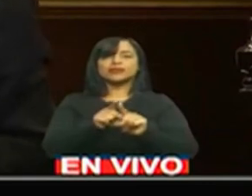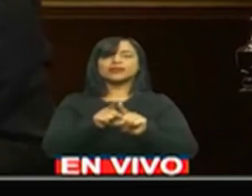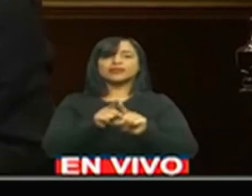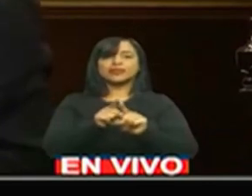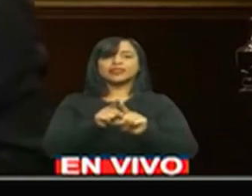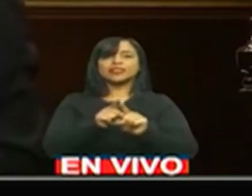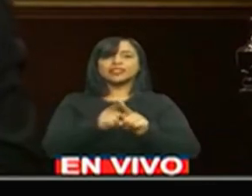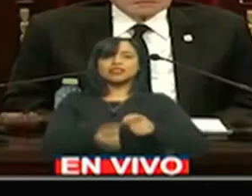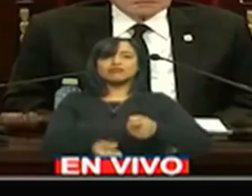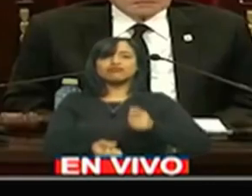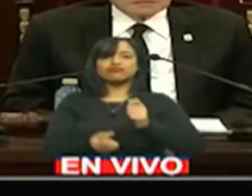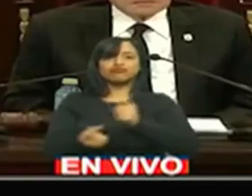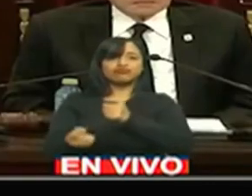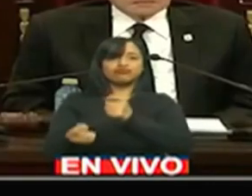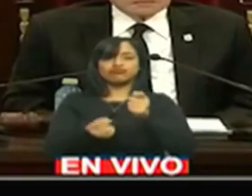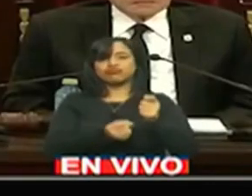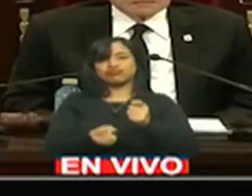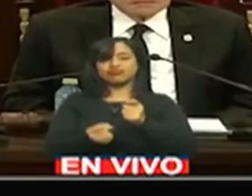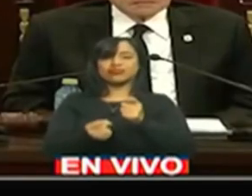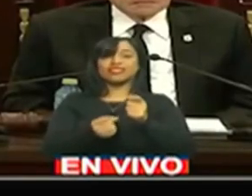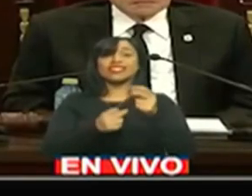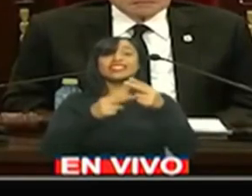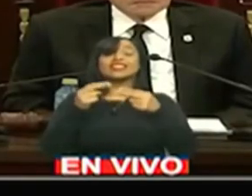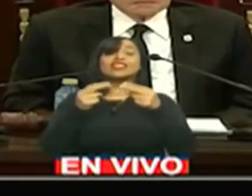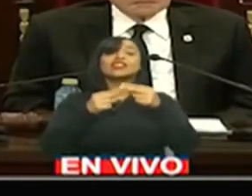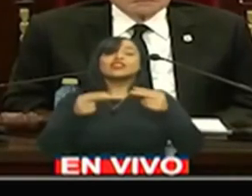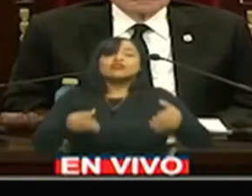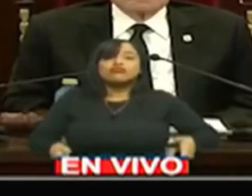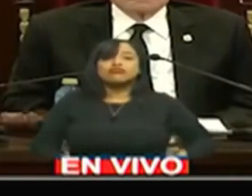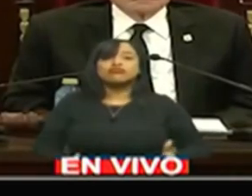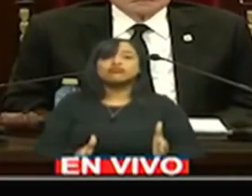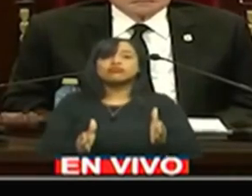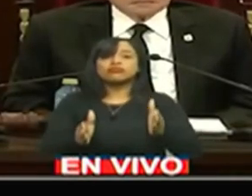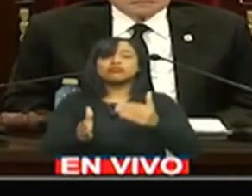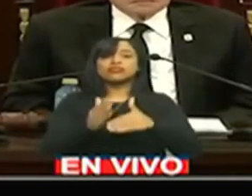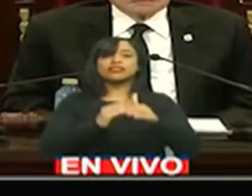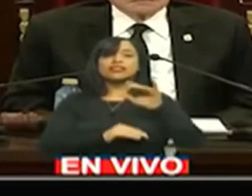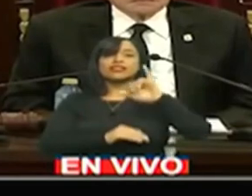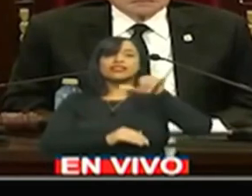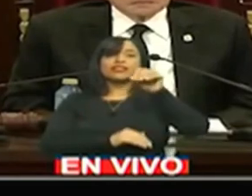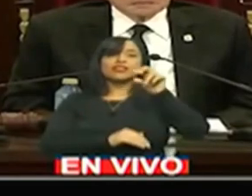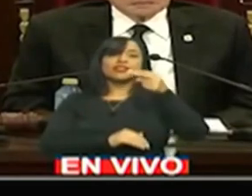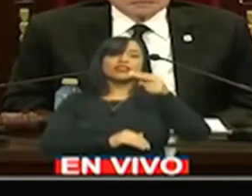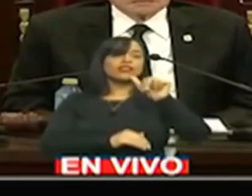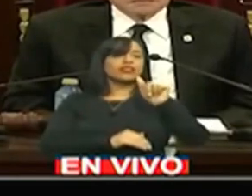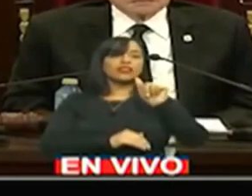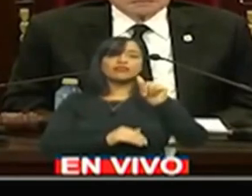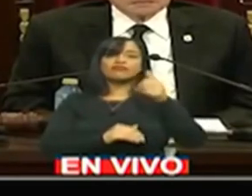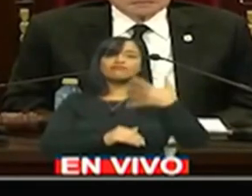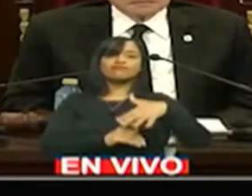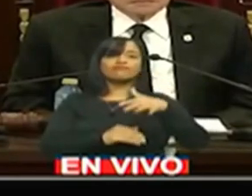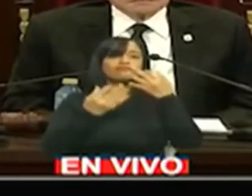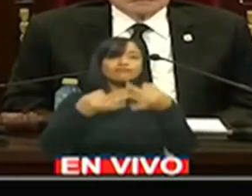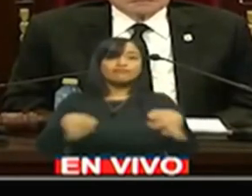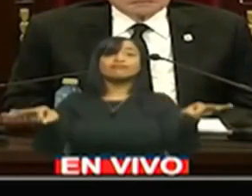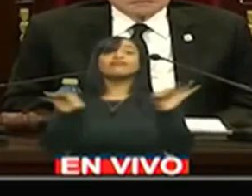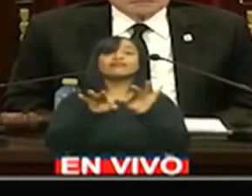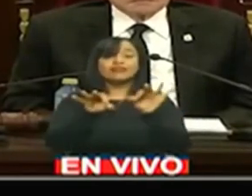La construcción de la presa de Joca es una obra muy importante para el desarrollo de la zona